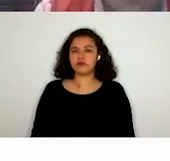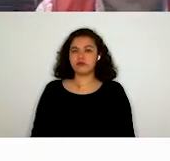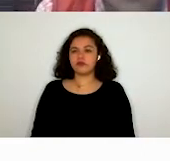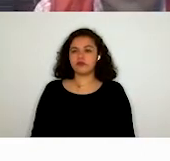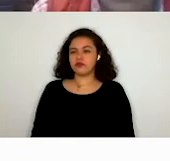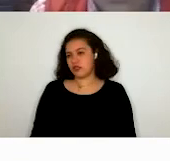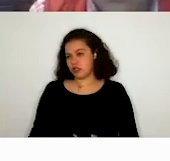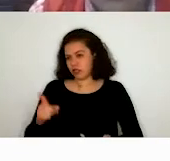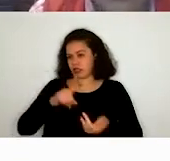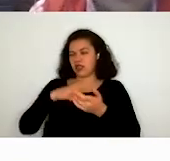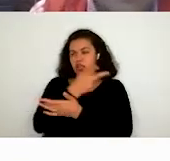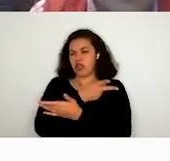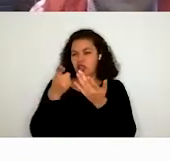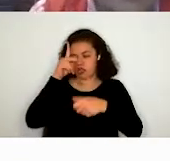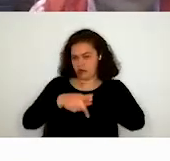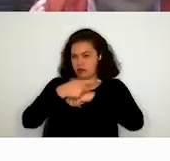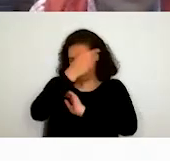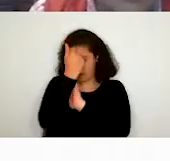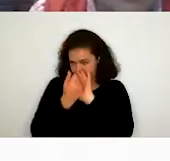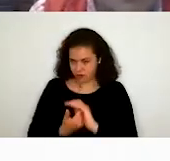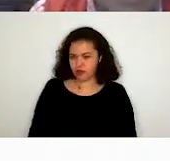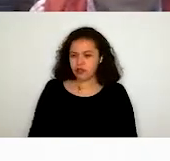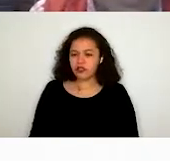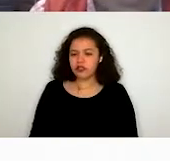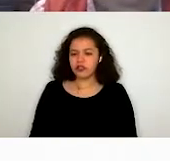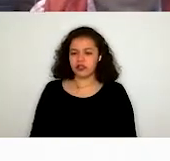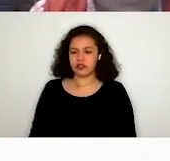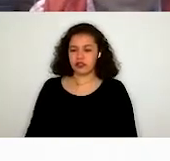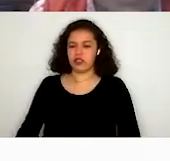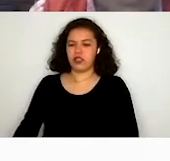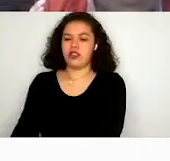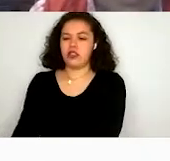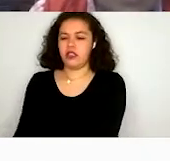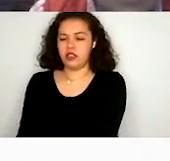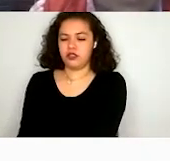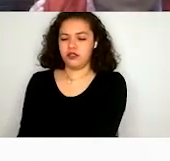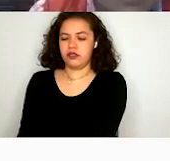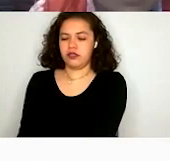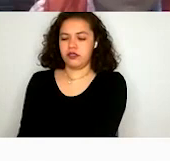nuestro plan de reducción de riesgos. Pasamos al tema